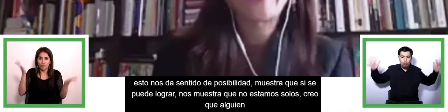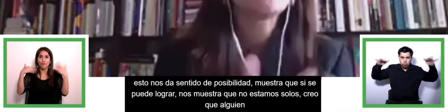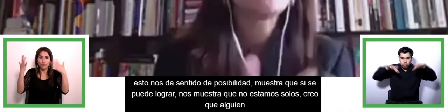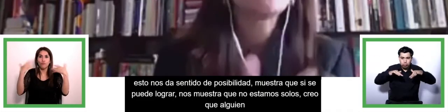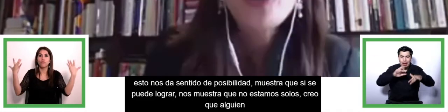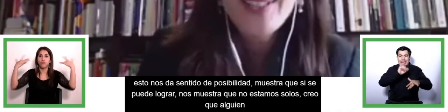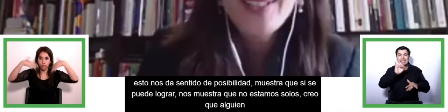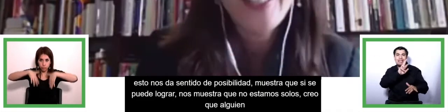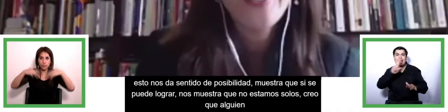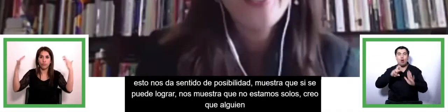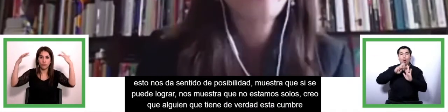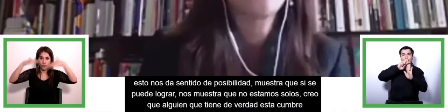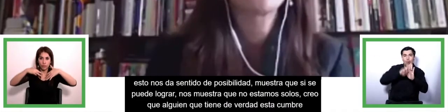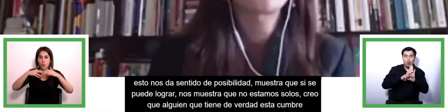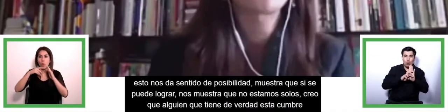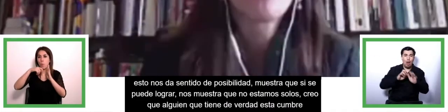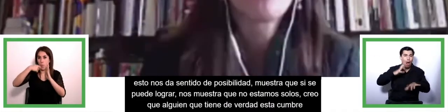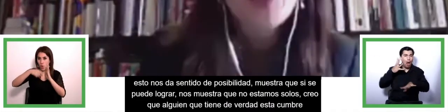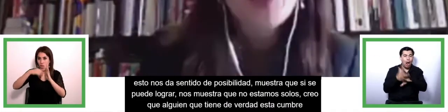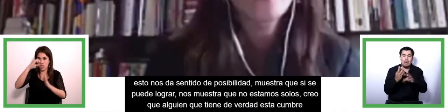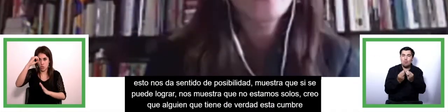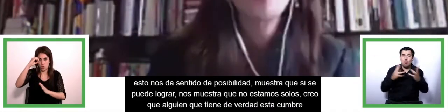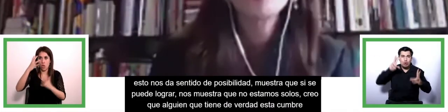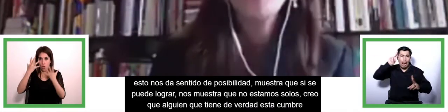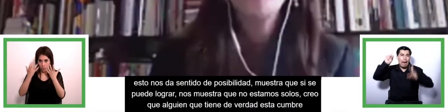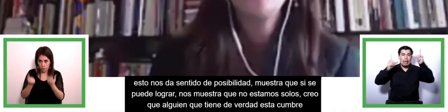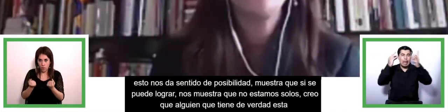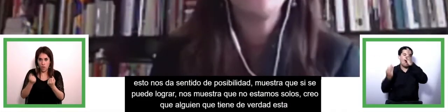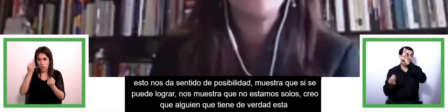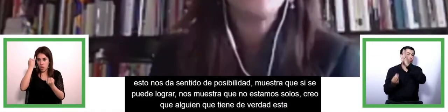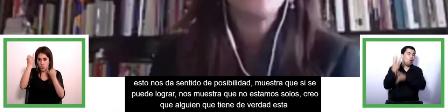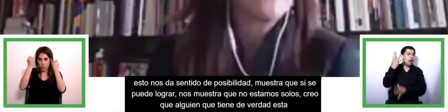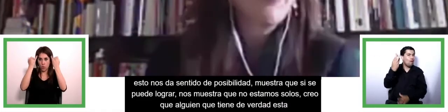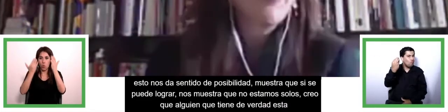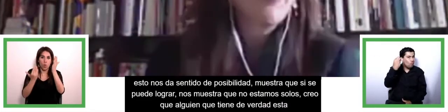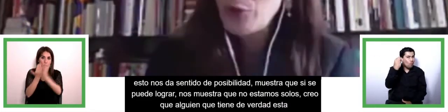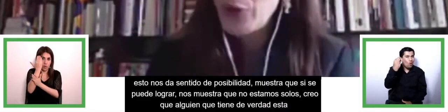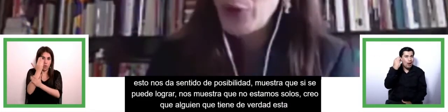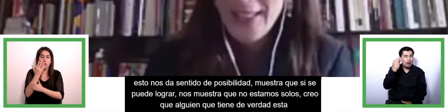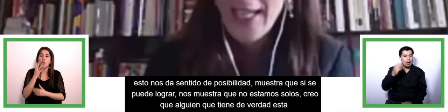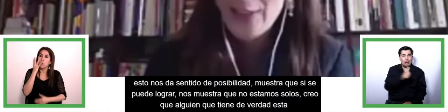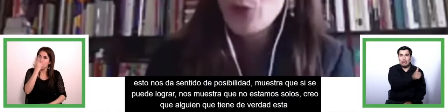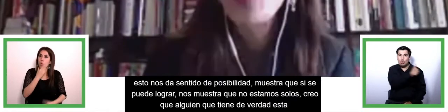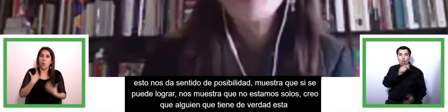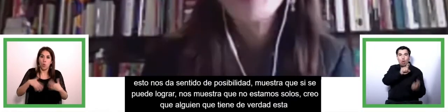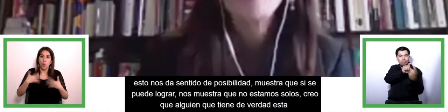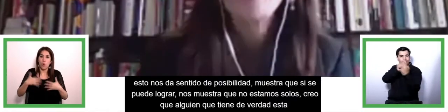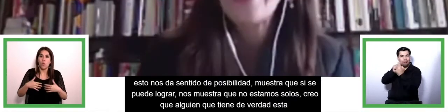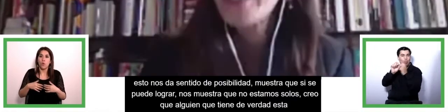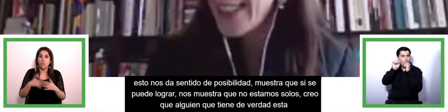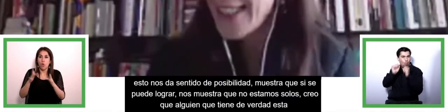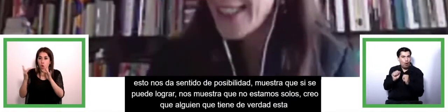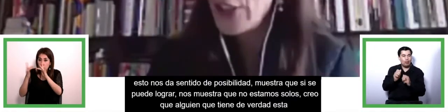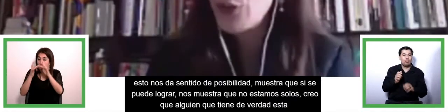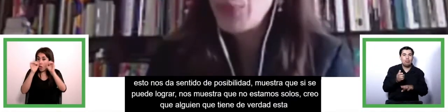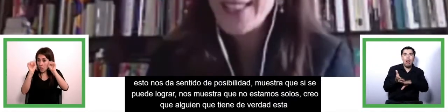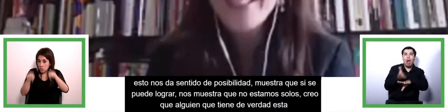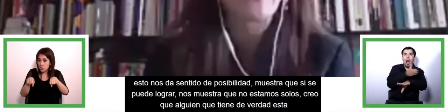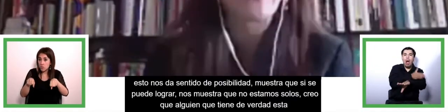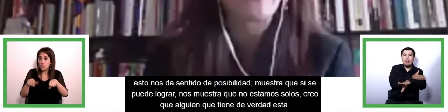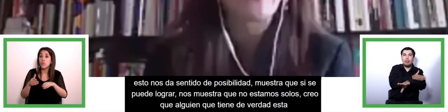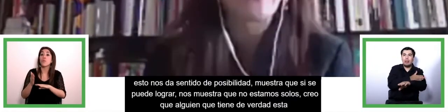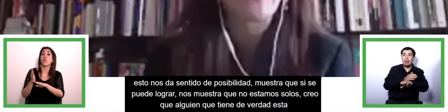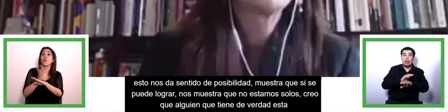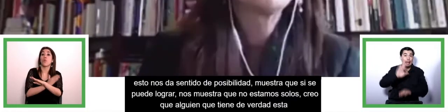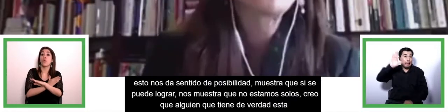que hay muchas iniciativas que podemos unirnos y que podemos contactarnos. Yo antes de irnos, pues